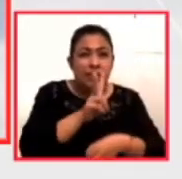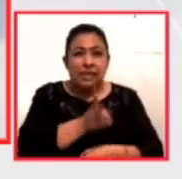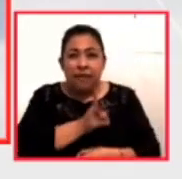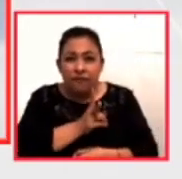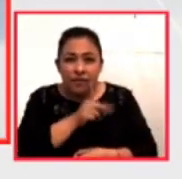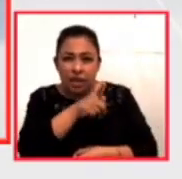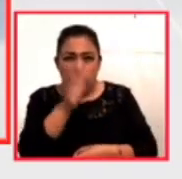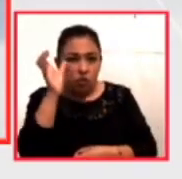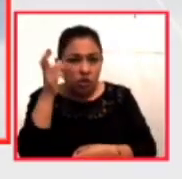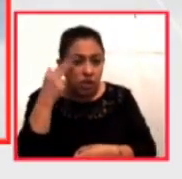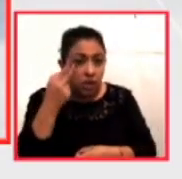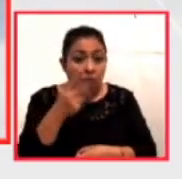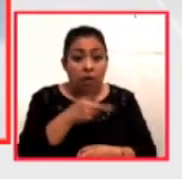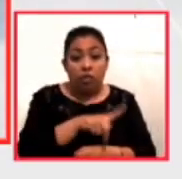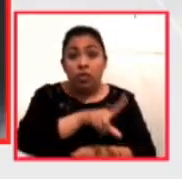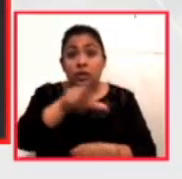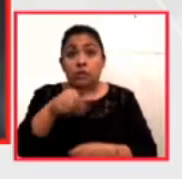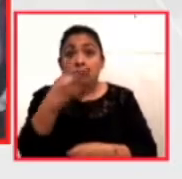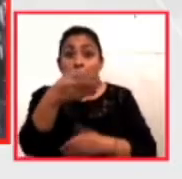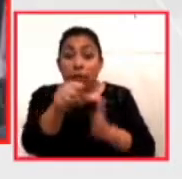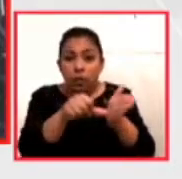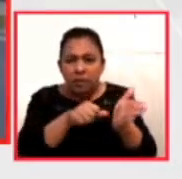China, ya la vida está